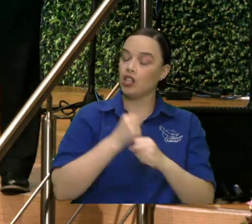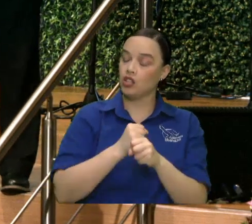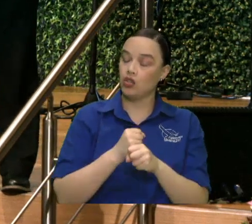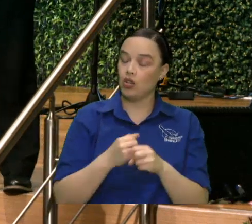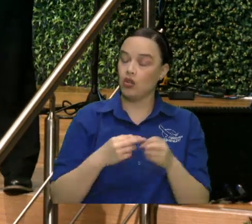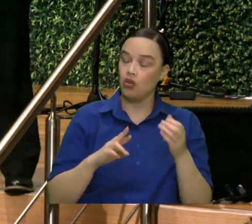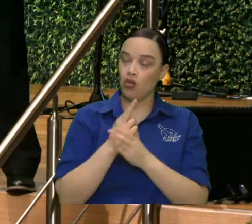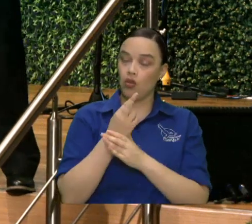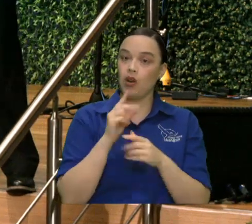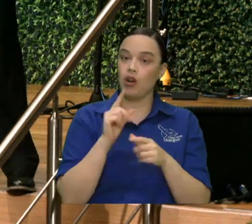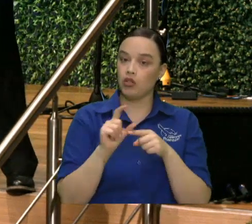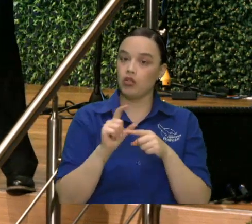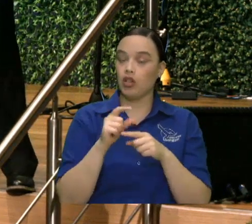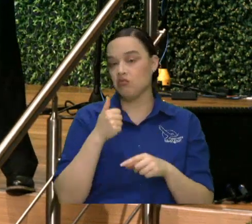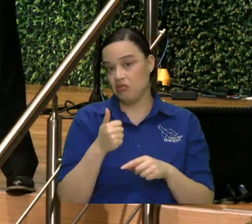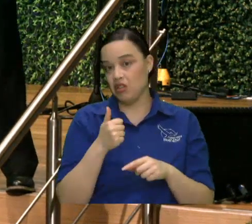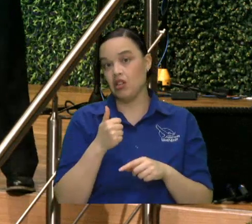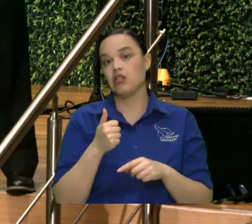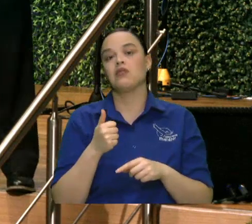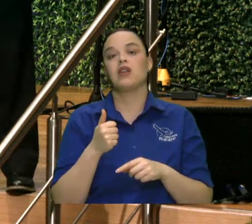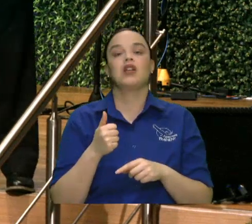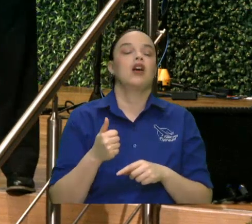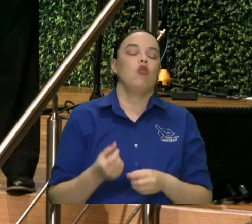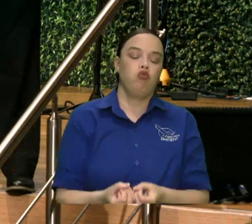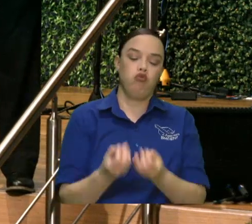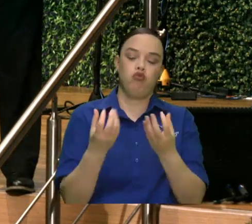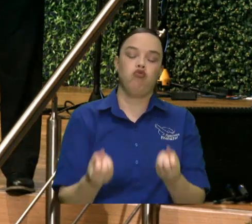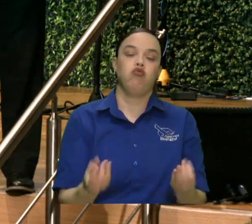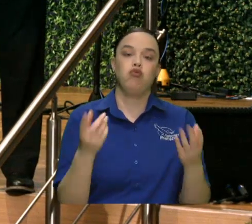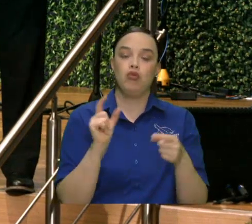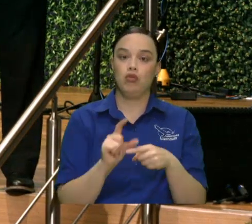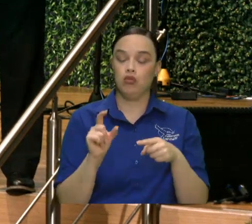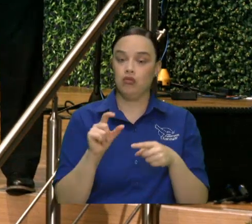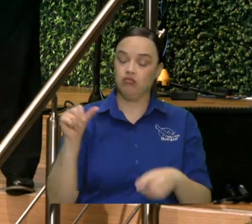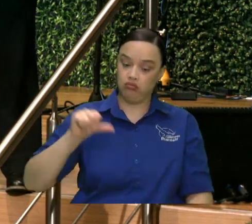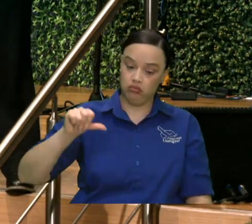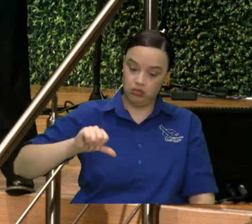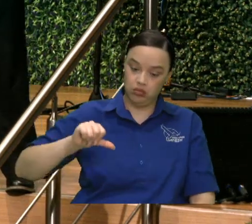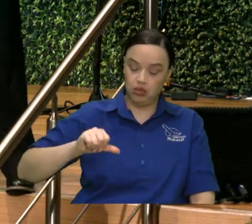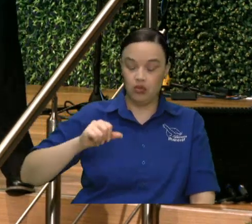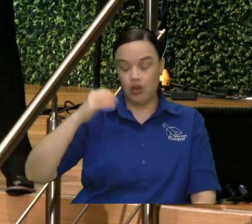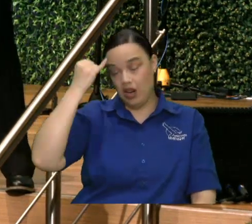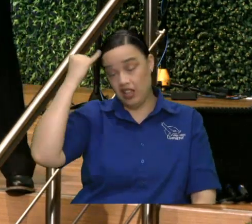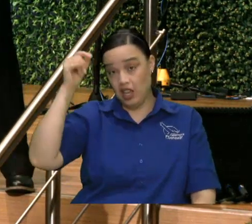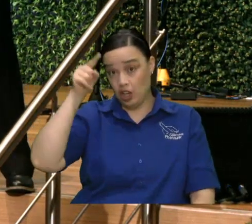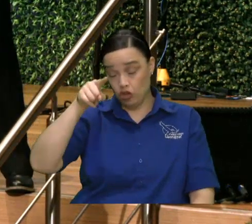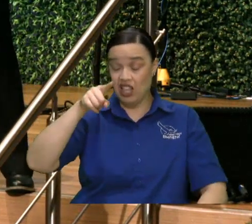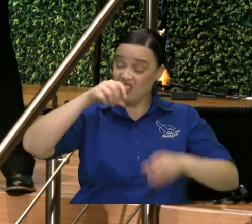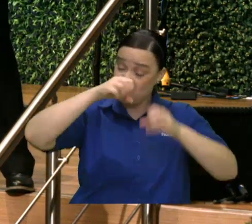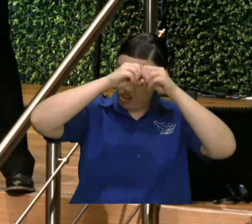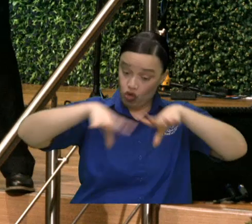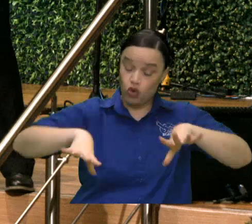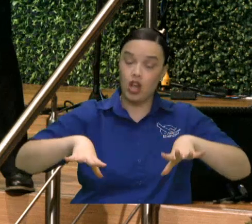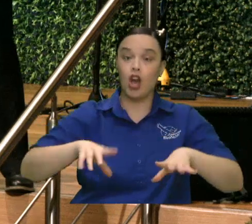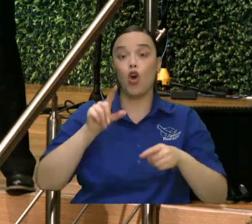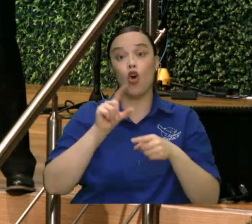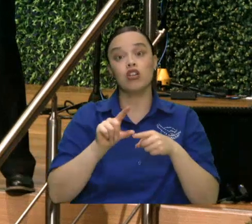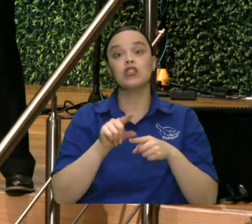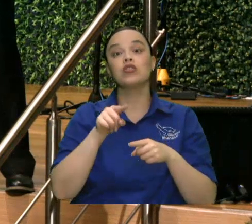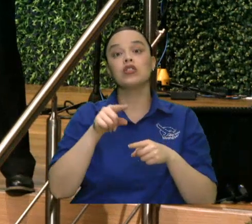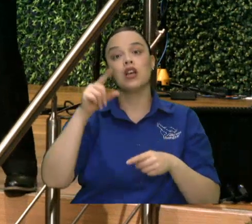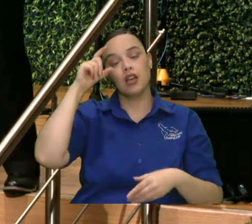también van a empezar a brotar cosas malas pero con la idea de que usted pueda destruir los cosas que usted creía que